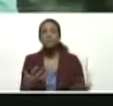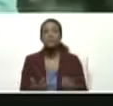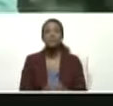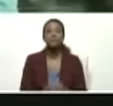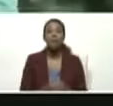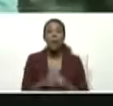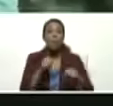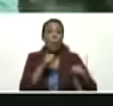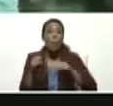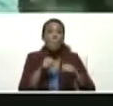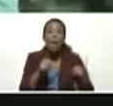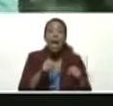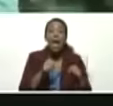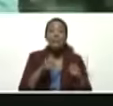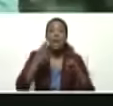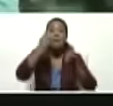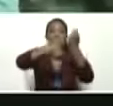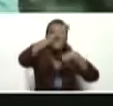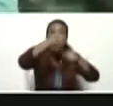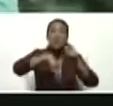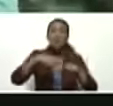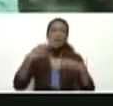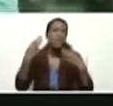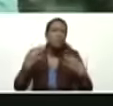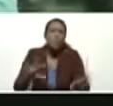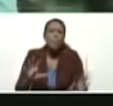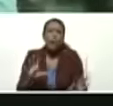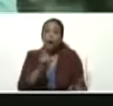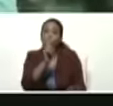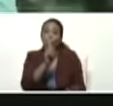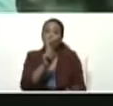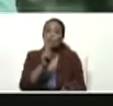el motor de las exportaciones no tradicionales.